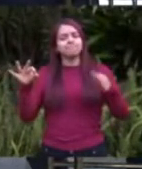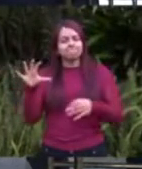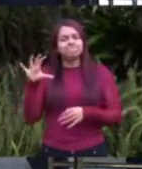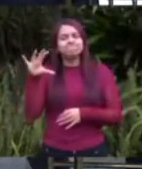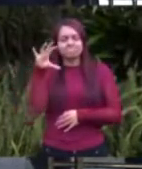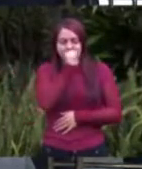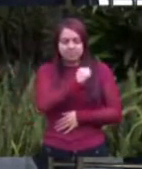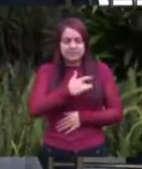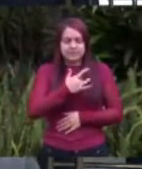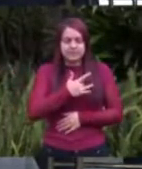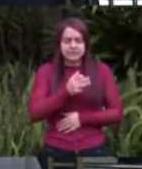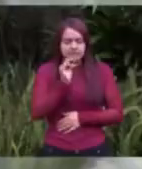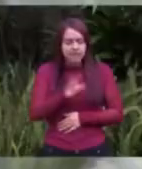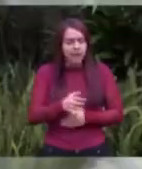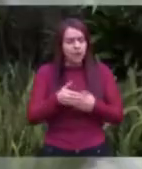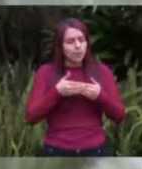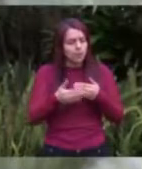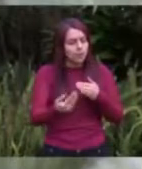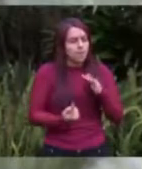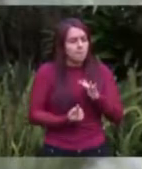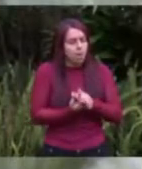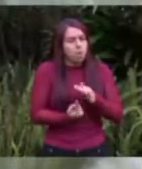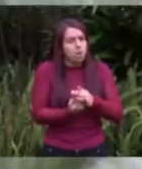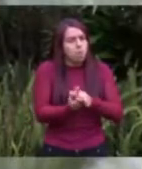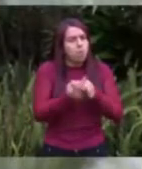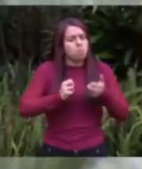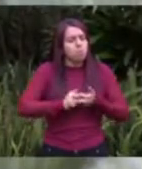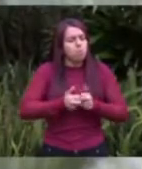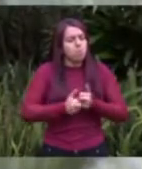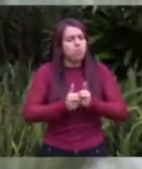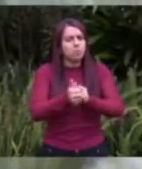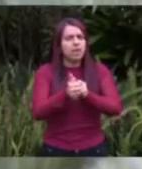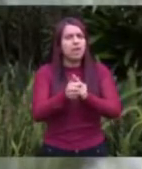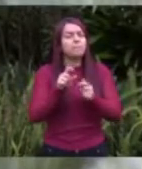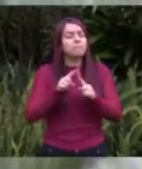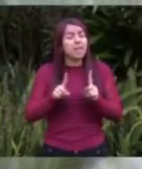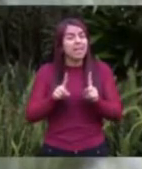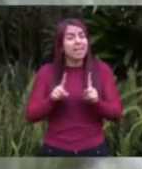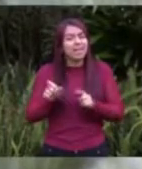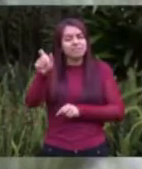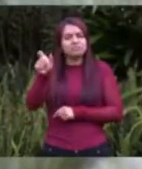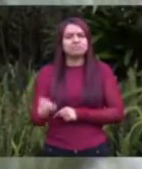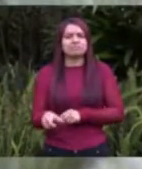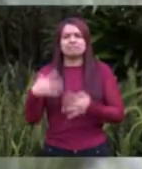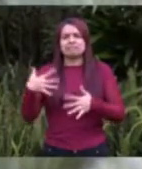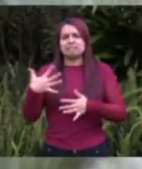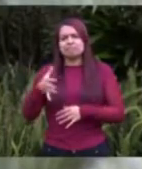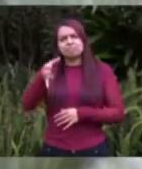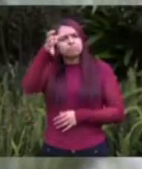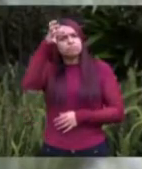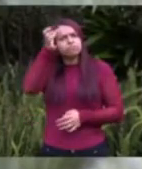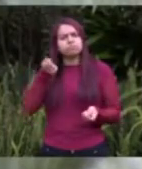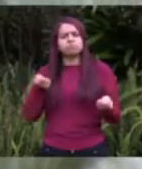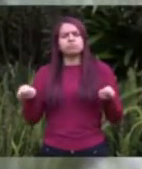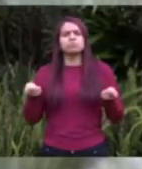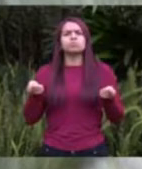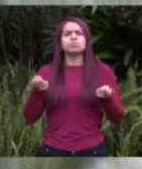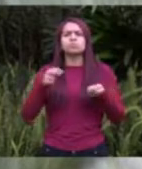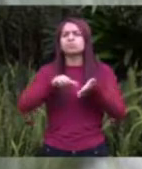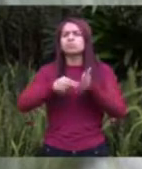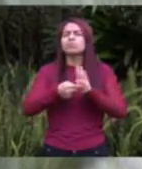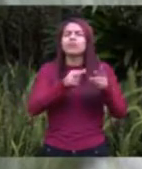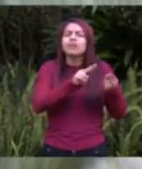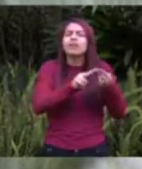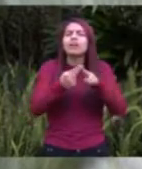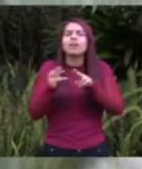venían, esas tempestades que usted ha sabido manejar como sabia capitana de un barco